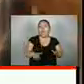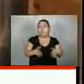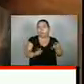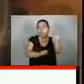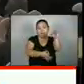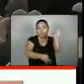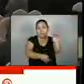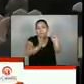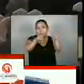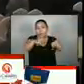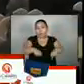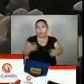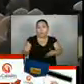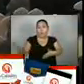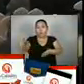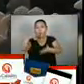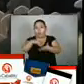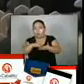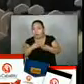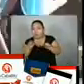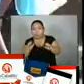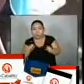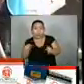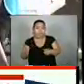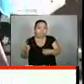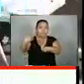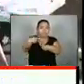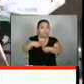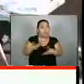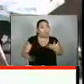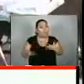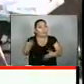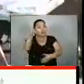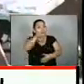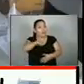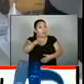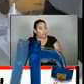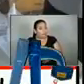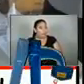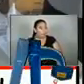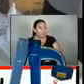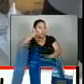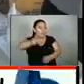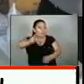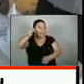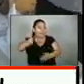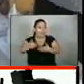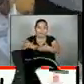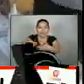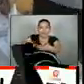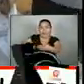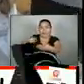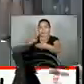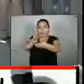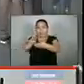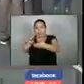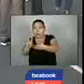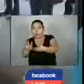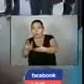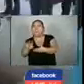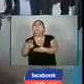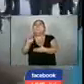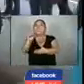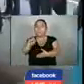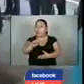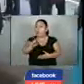habilita optar por una reelección inmediata, por lo que será cuestión de semanas o meses antes del 2024 que se conozca si